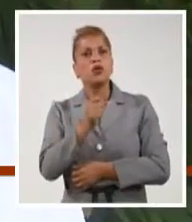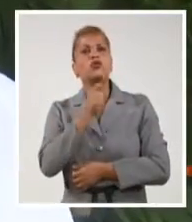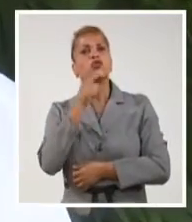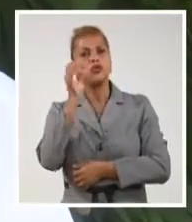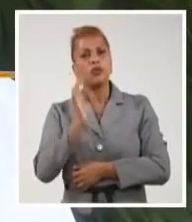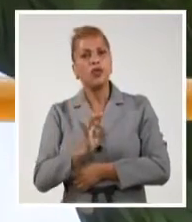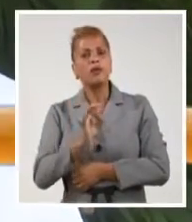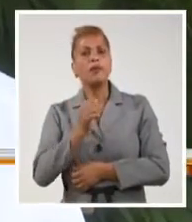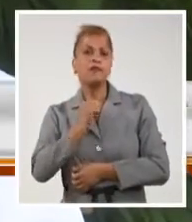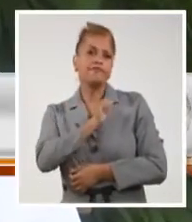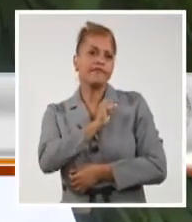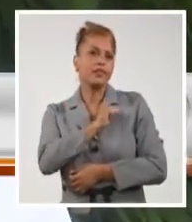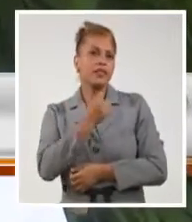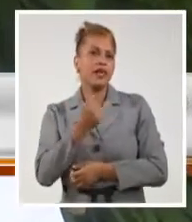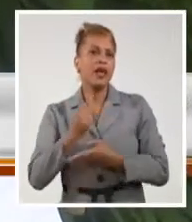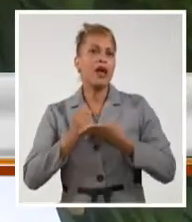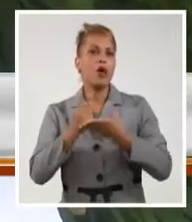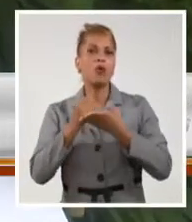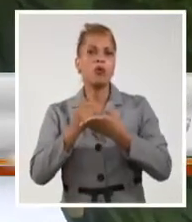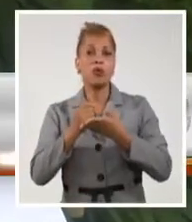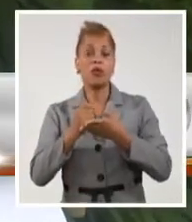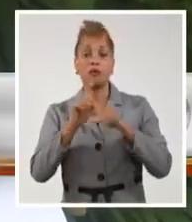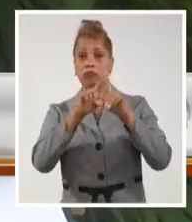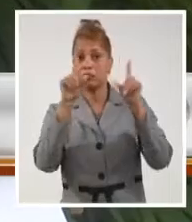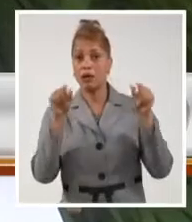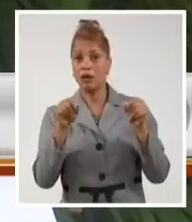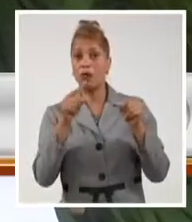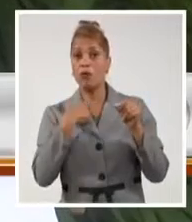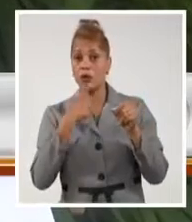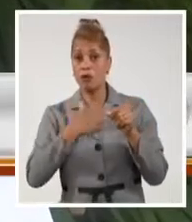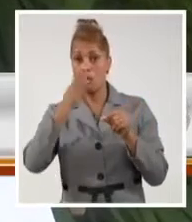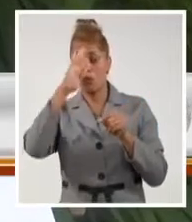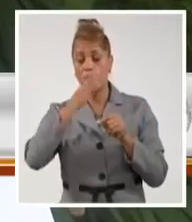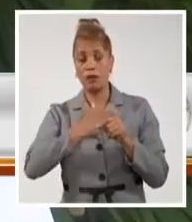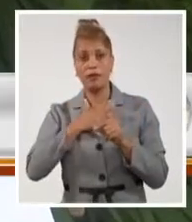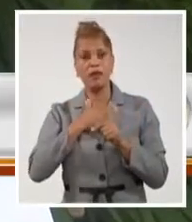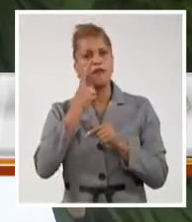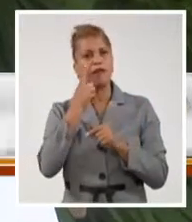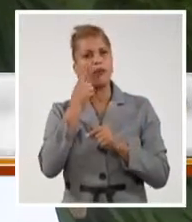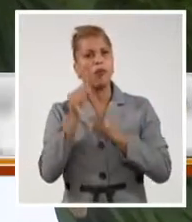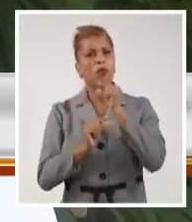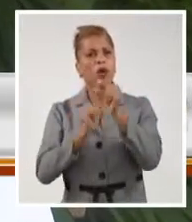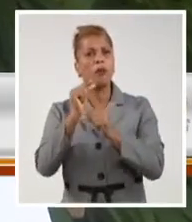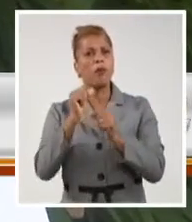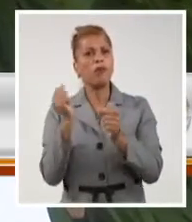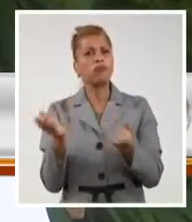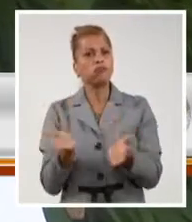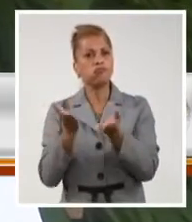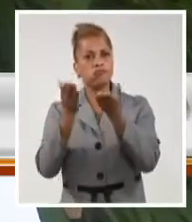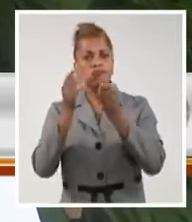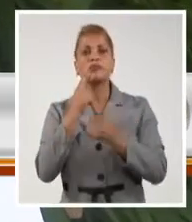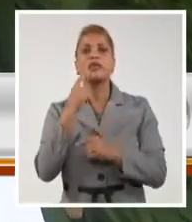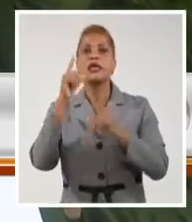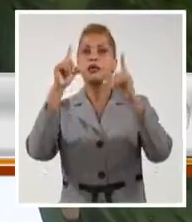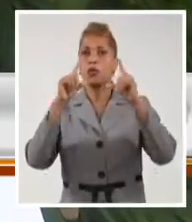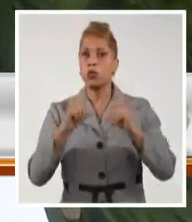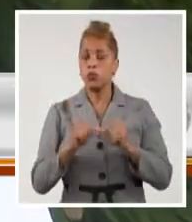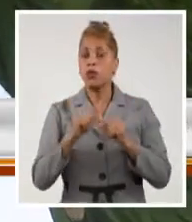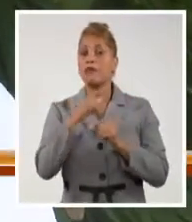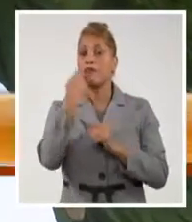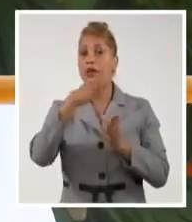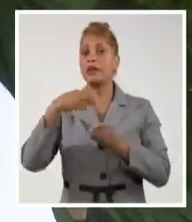Venezuela, sino aquí en mi país. Vimos el resultado, vimos cómo los pacientes poco a poco se iban recuperando, se logró disminuir la cifra de